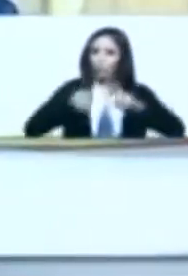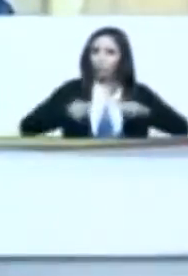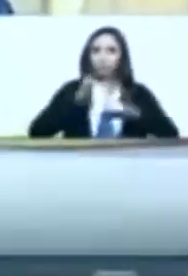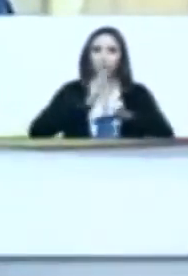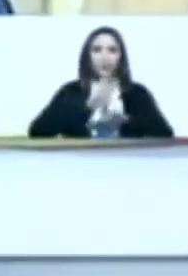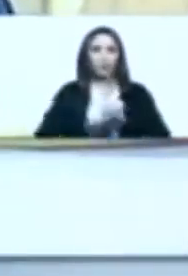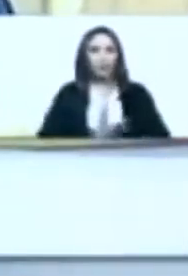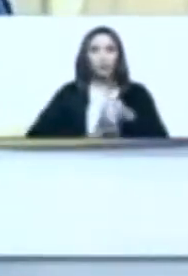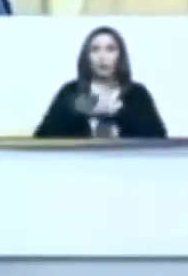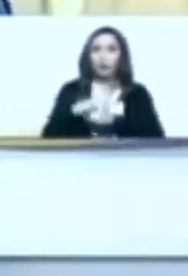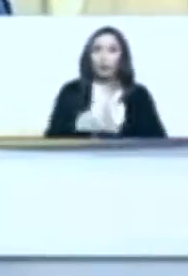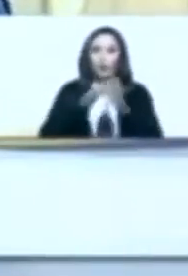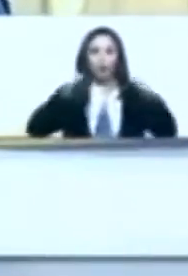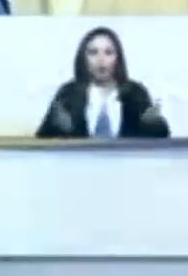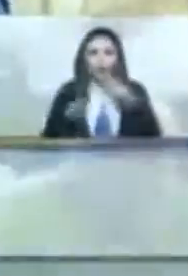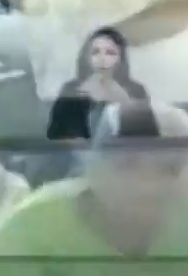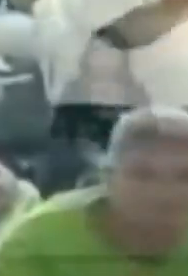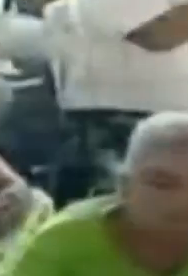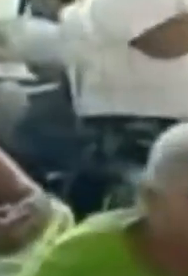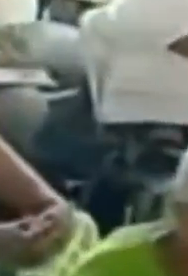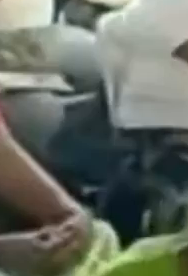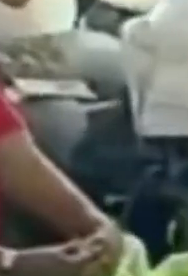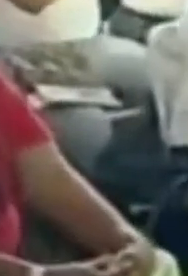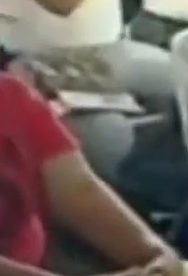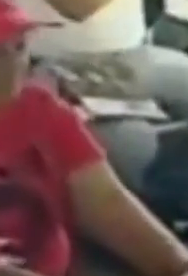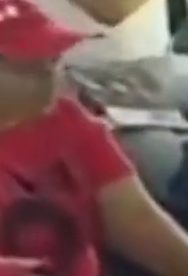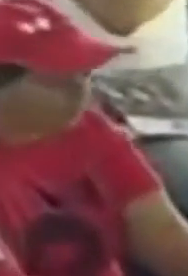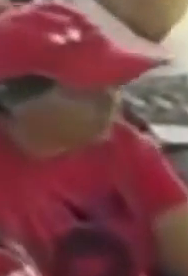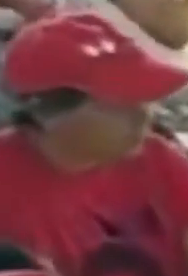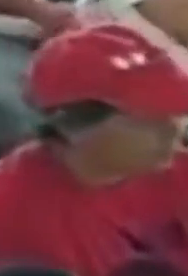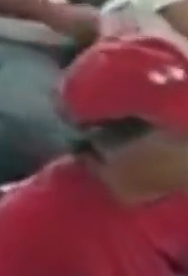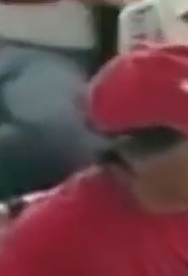estabilidad. Y tenemos que apostar por el camino de los CLAP.